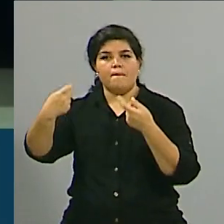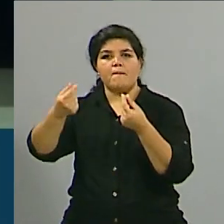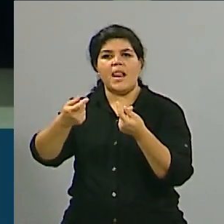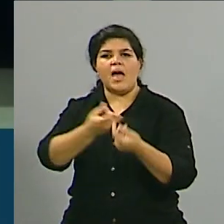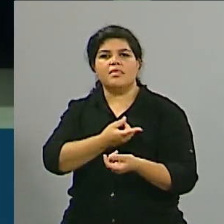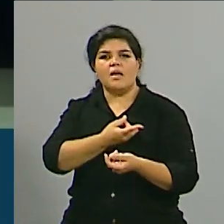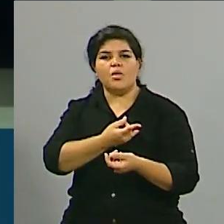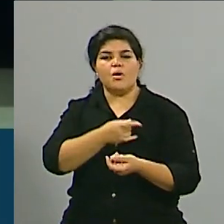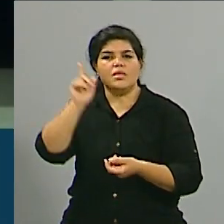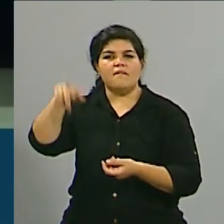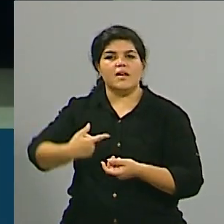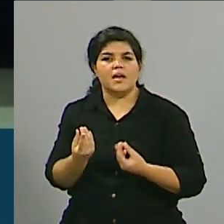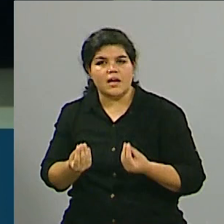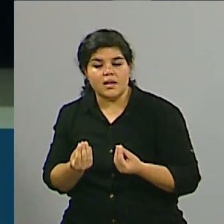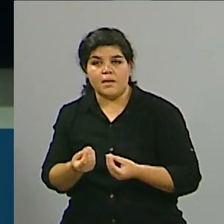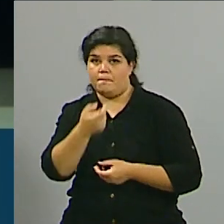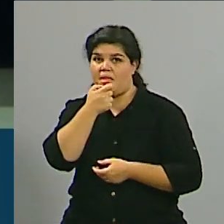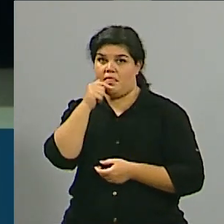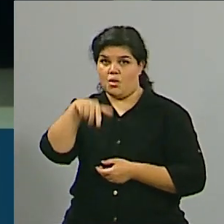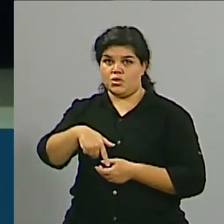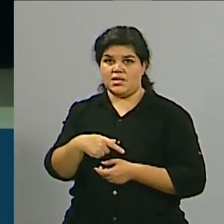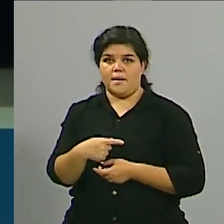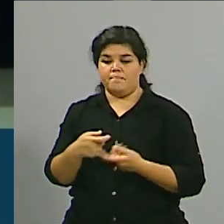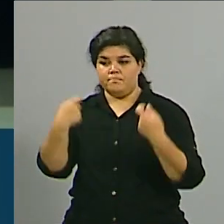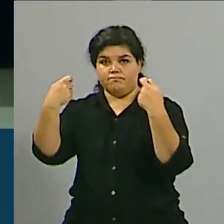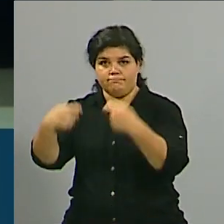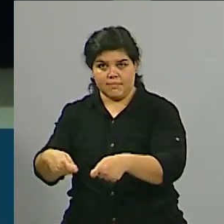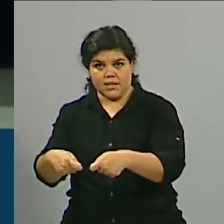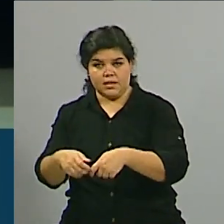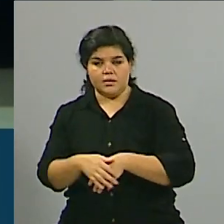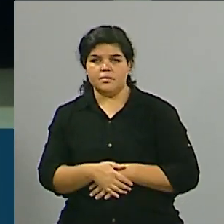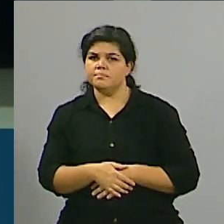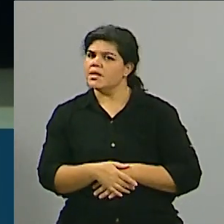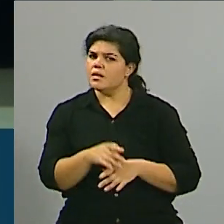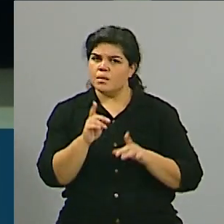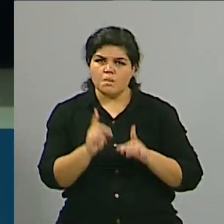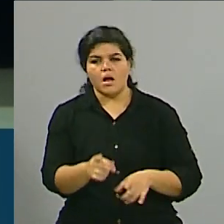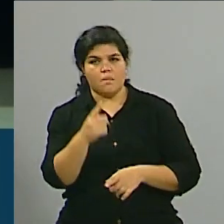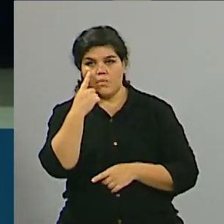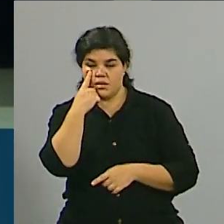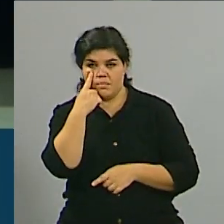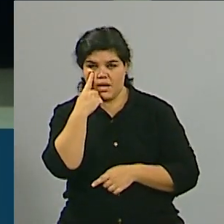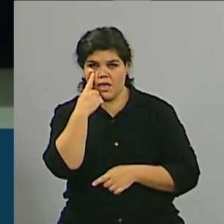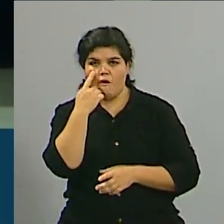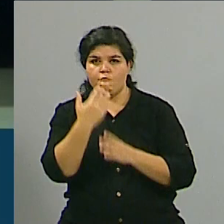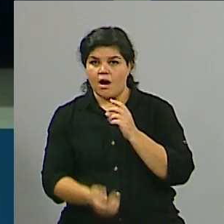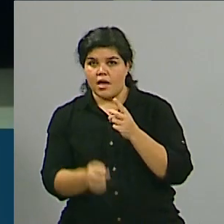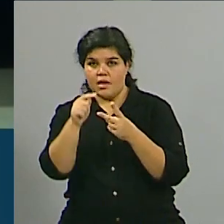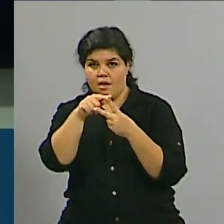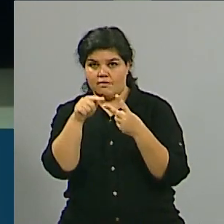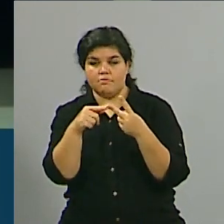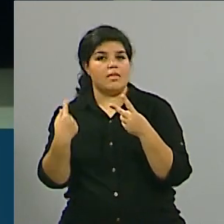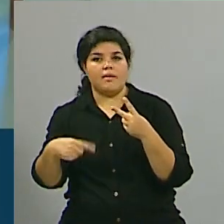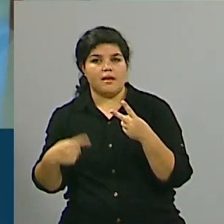podido trabajar de esa forma, pero sinceramente el municipio ha tenido 2 falencias muy grandes, y es la primera, la pérdida del contacto